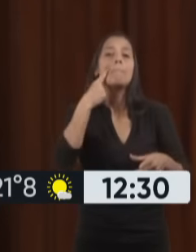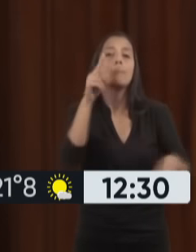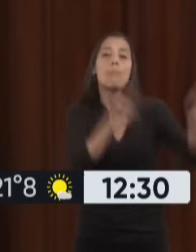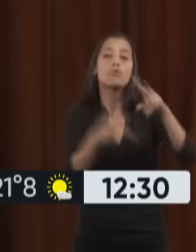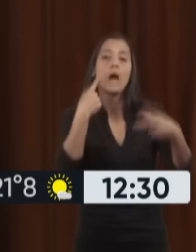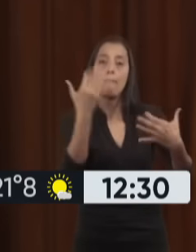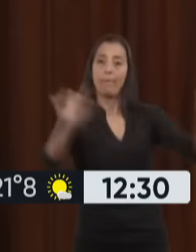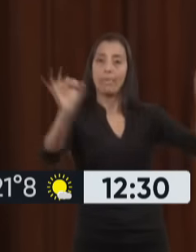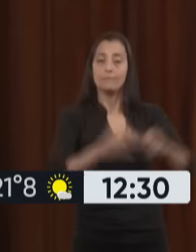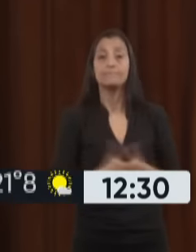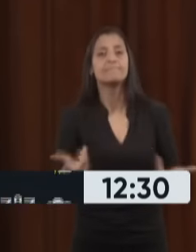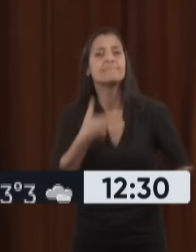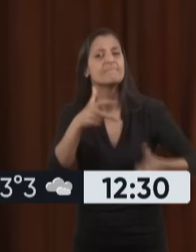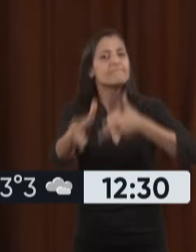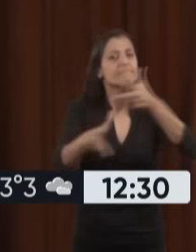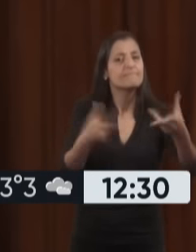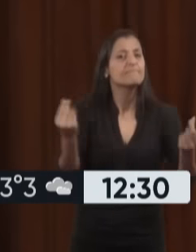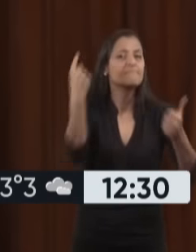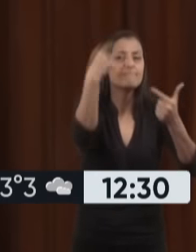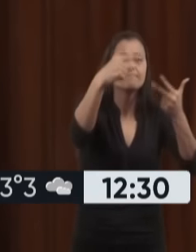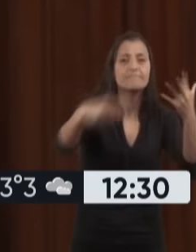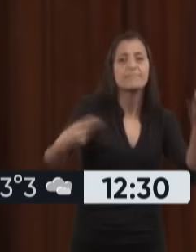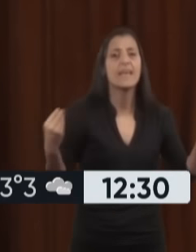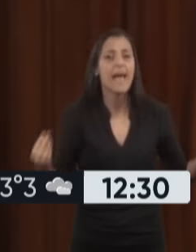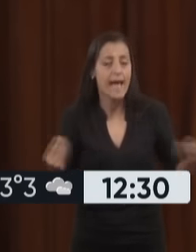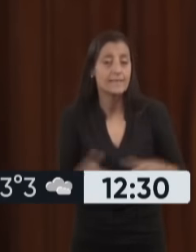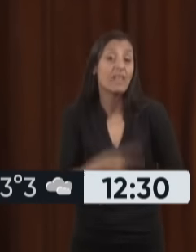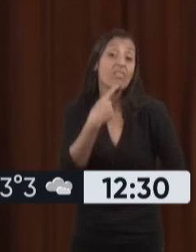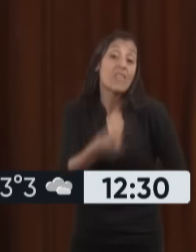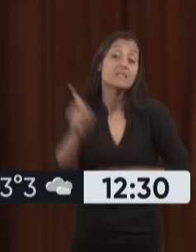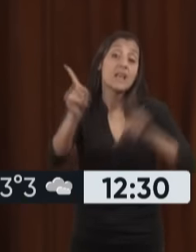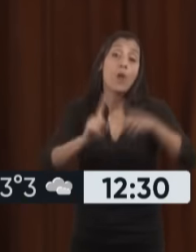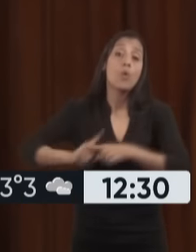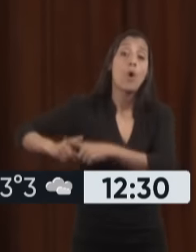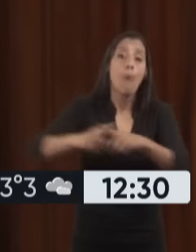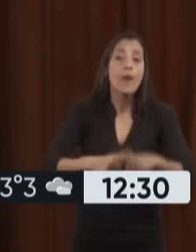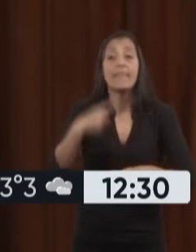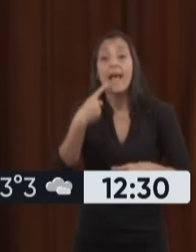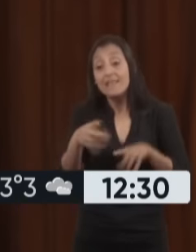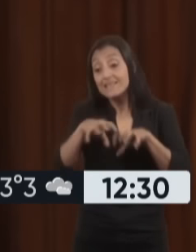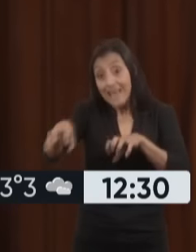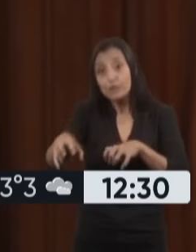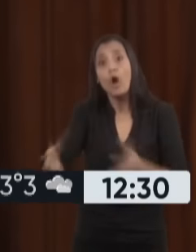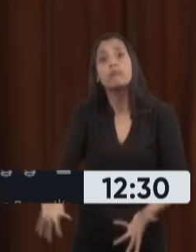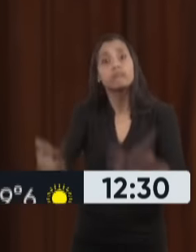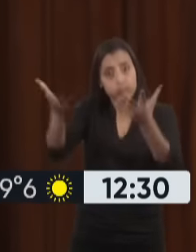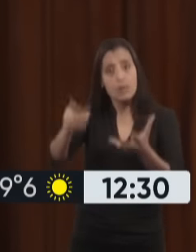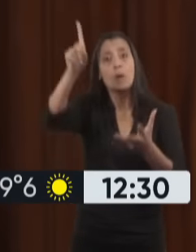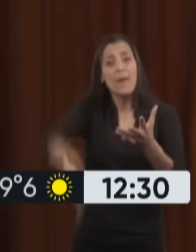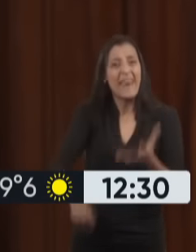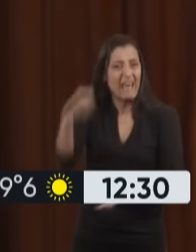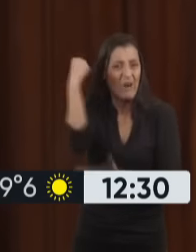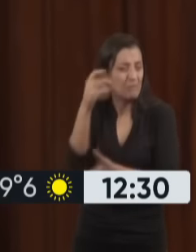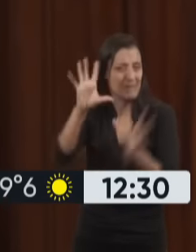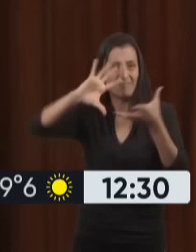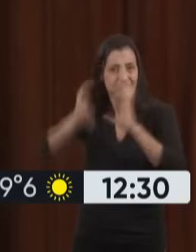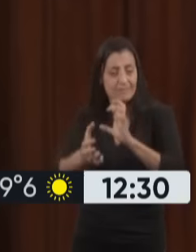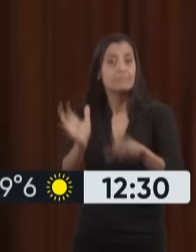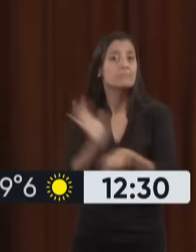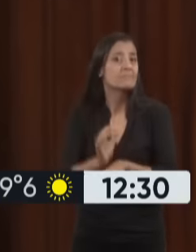Lo que estoy tratando de decir con todo esto es que las supuestas políticas de desarrollo sectoriales a costa de una macro destrozadas